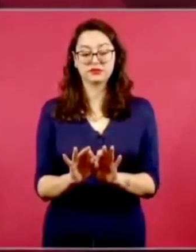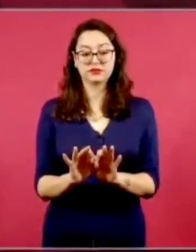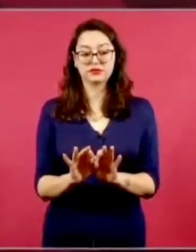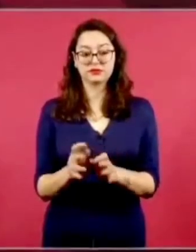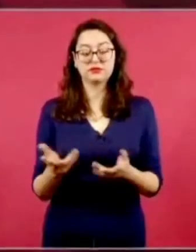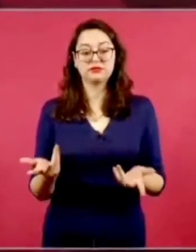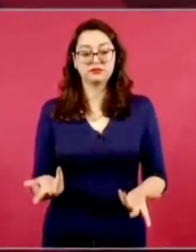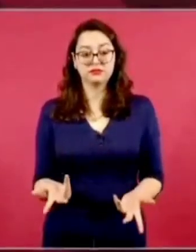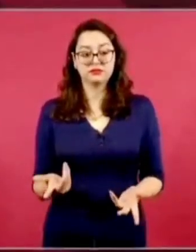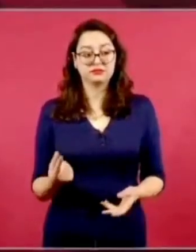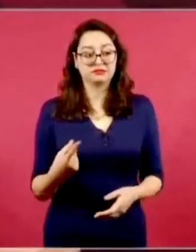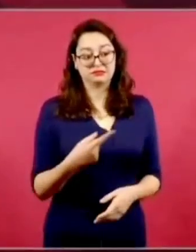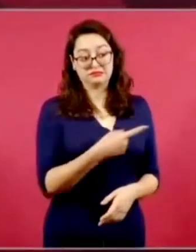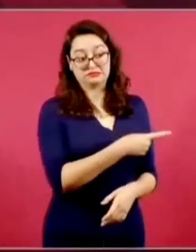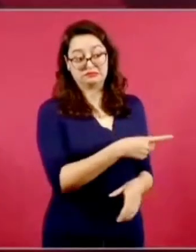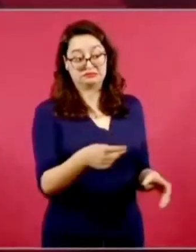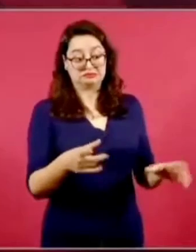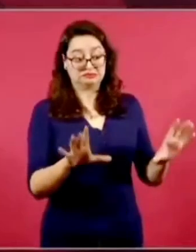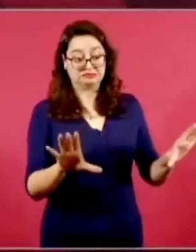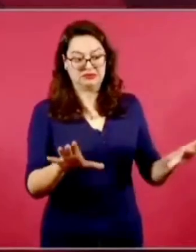que se sienten ofendidos,